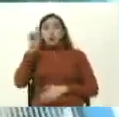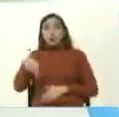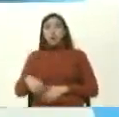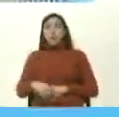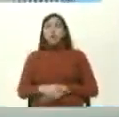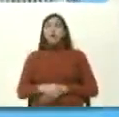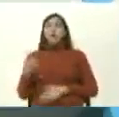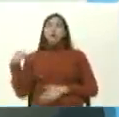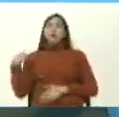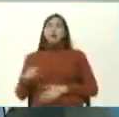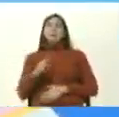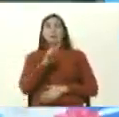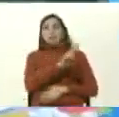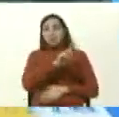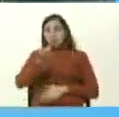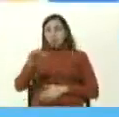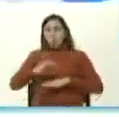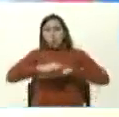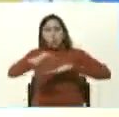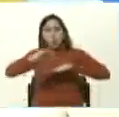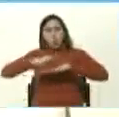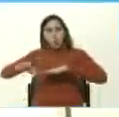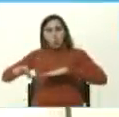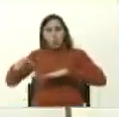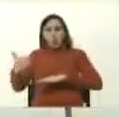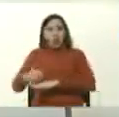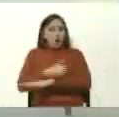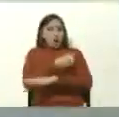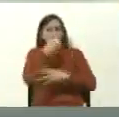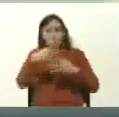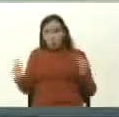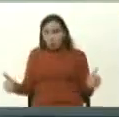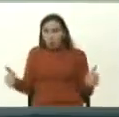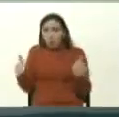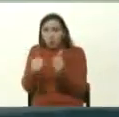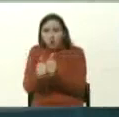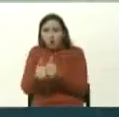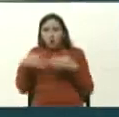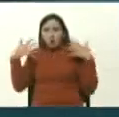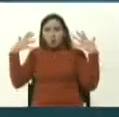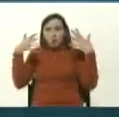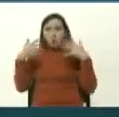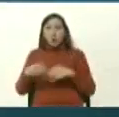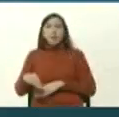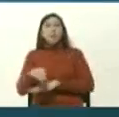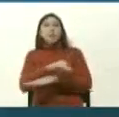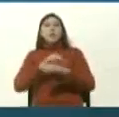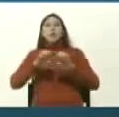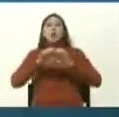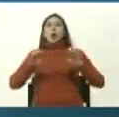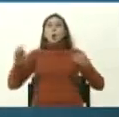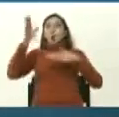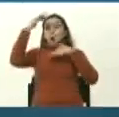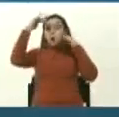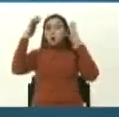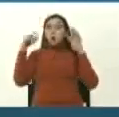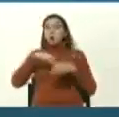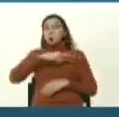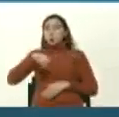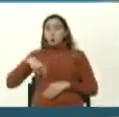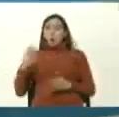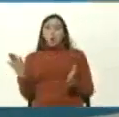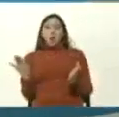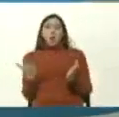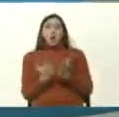este momento en los 21 municipios, con nuestros alcaldes, nuestras alcaldesas, orientadas por el Ministerio de Educación, atendiendo nuestras escuelas.